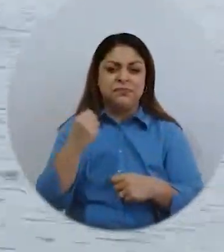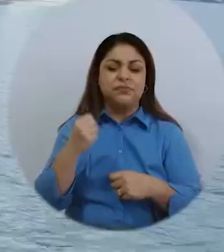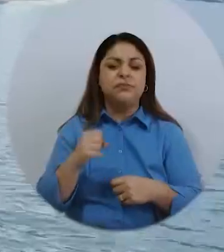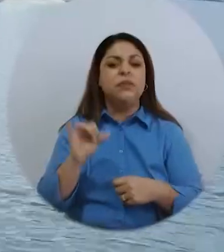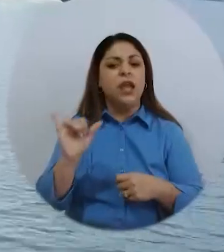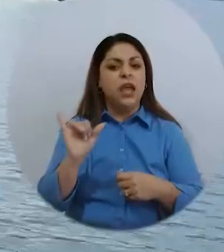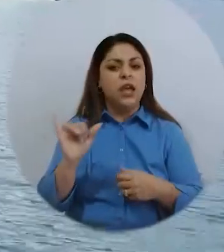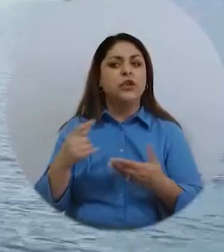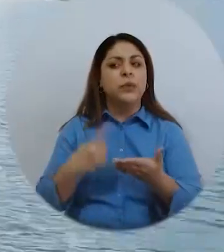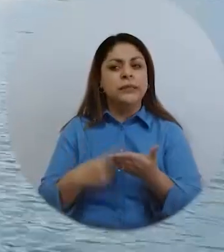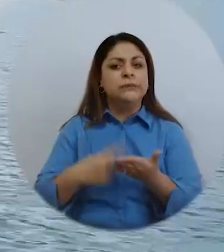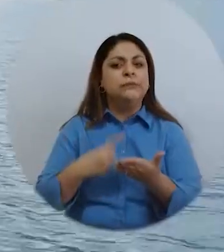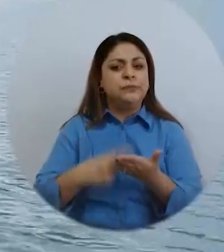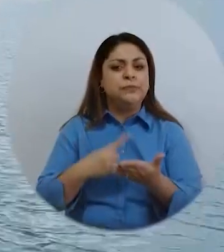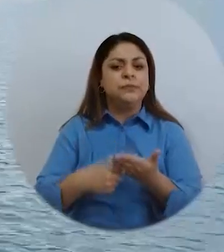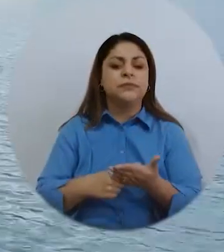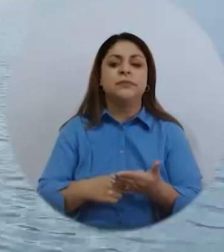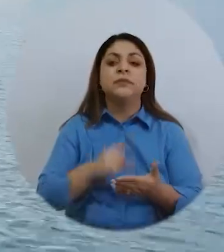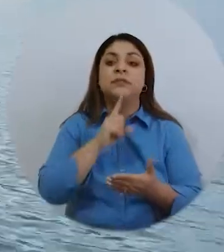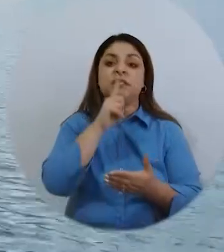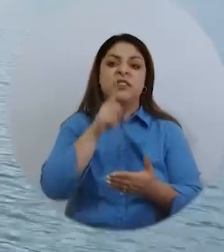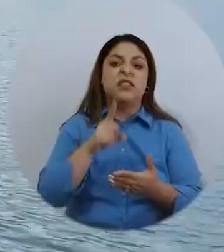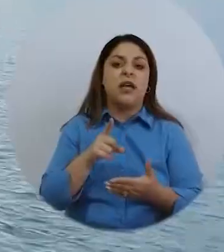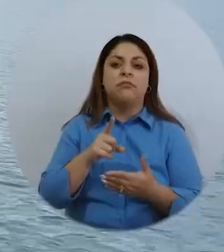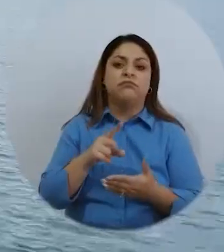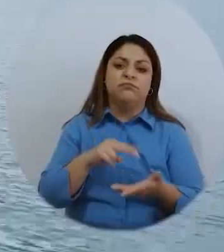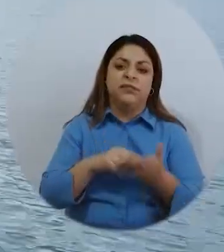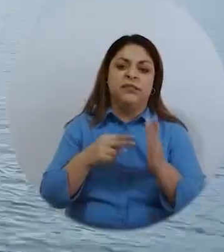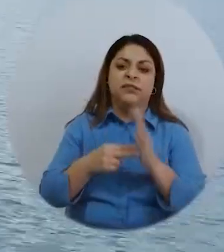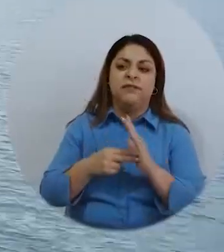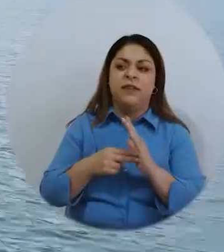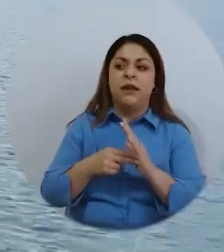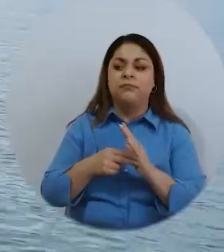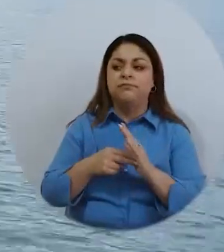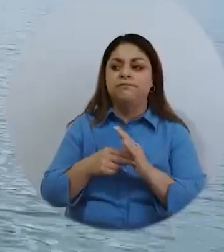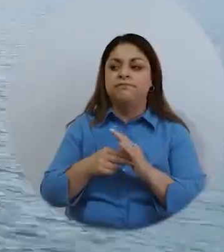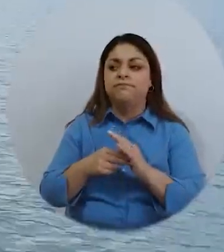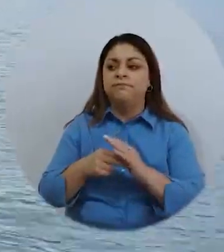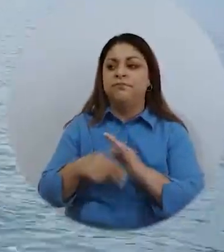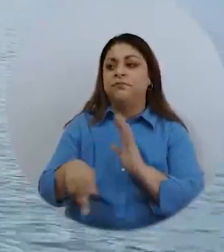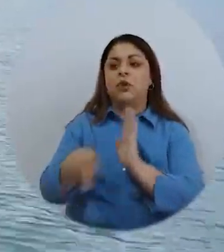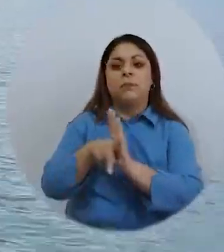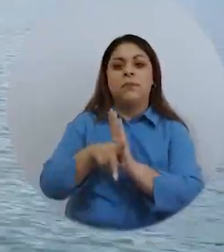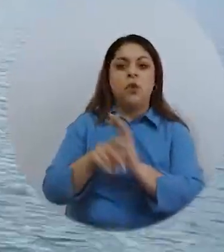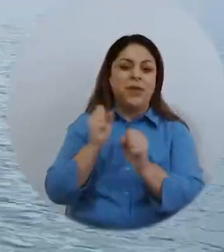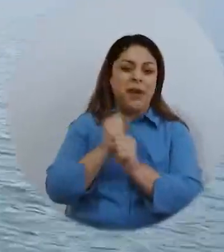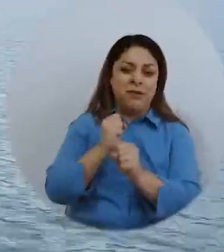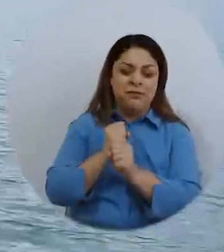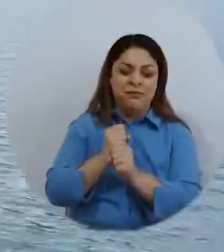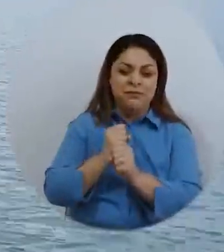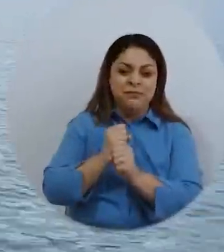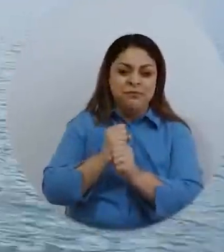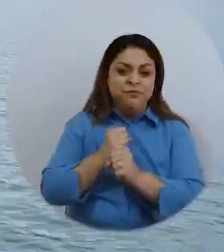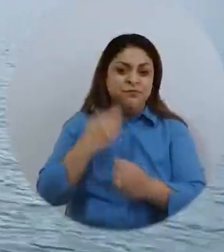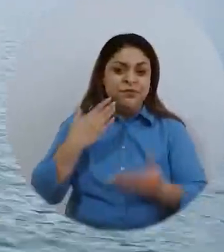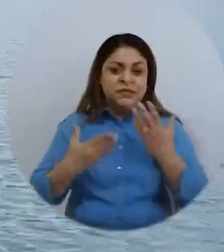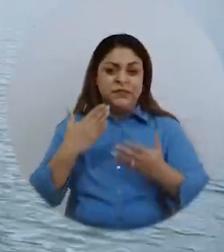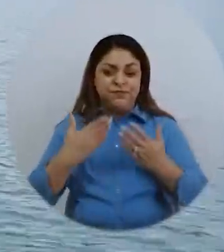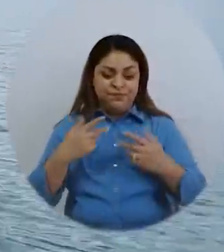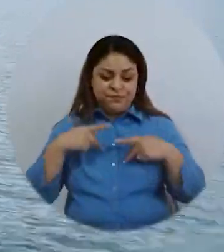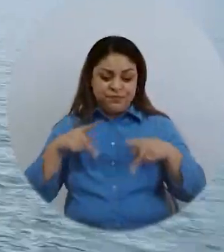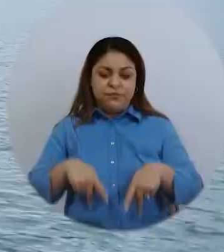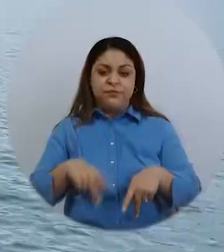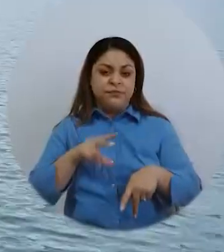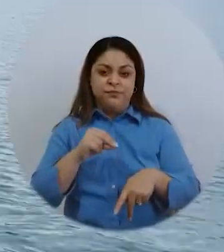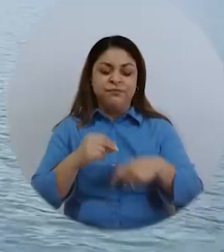es una discrepancia interesante, en realidad es una prohibición a trabajar, incluso quien no es pobre extremo, si no puede trabajar, pues se mueve,